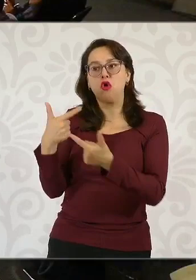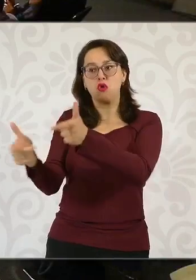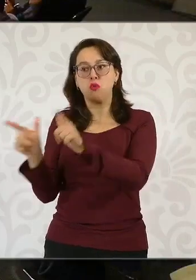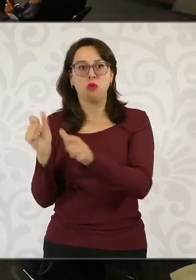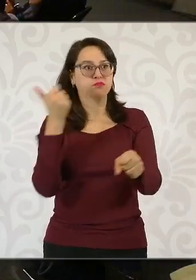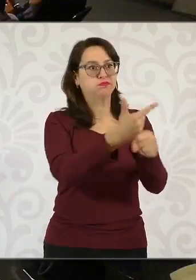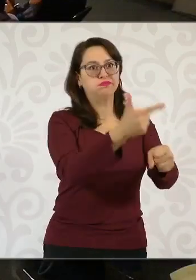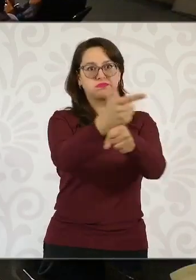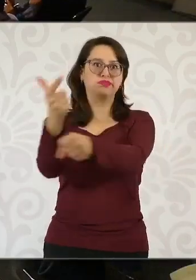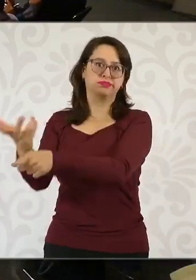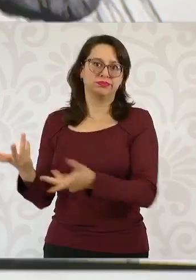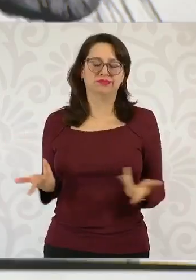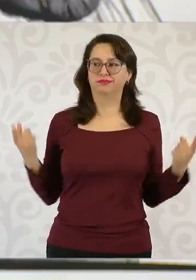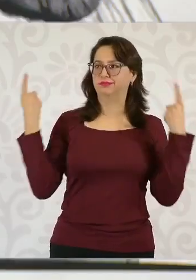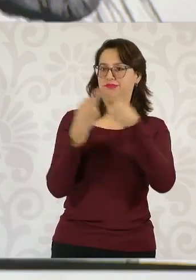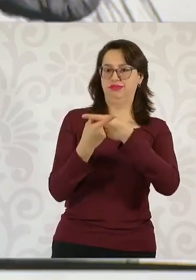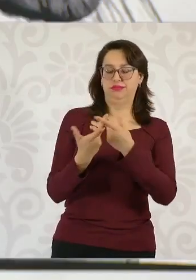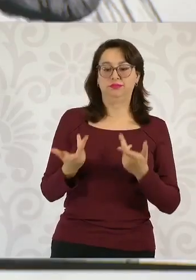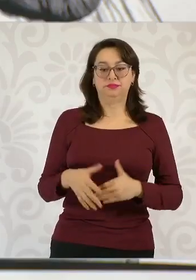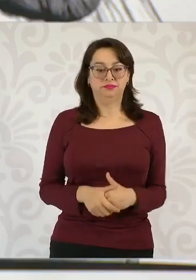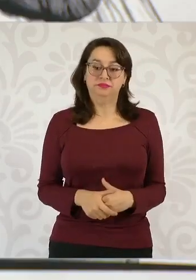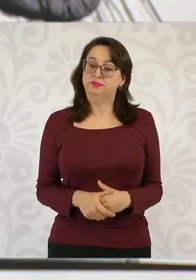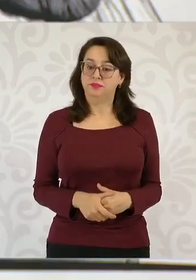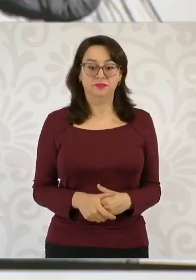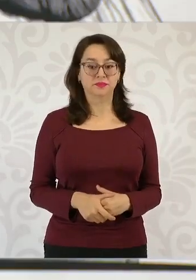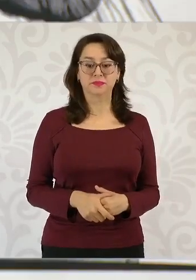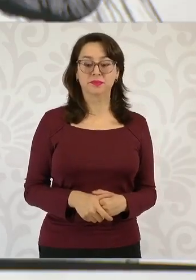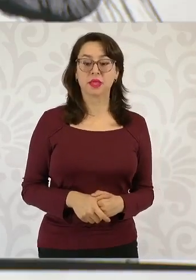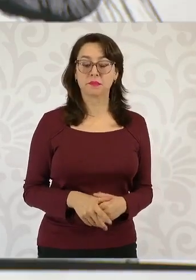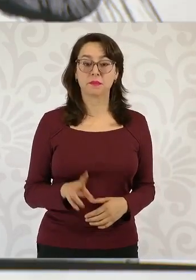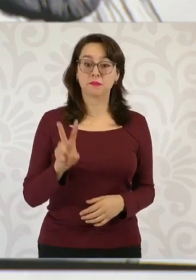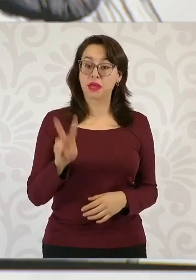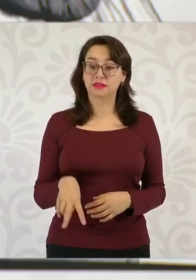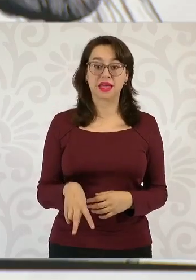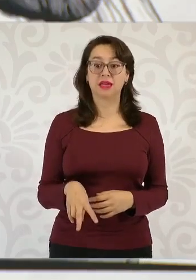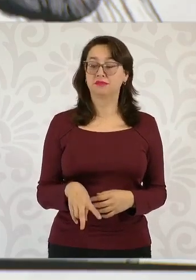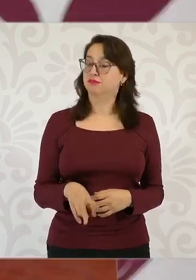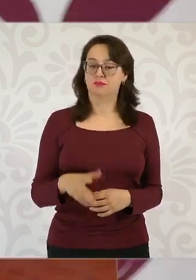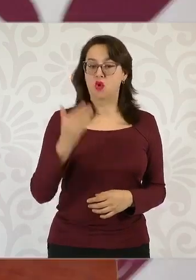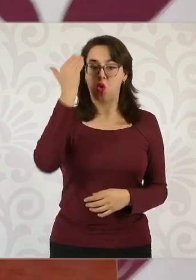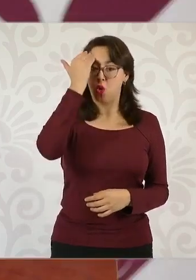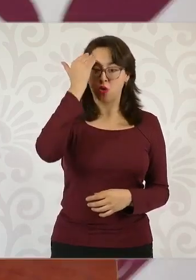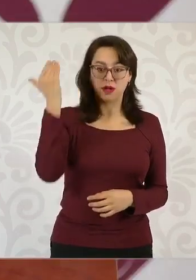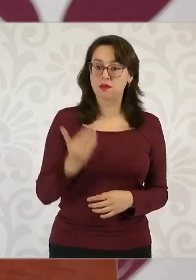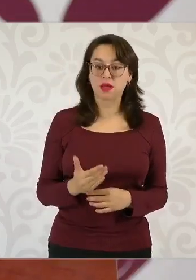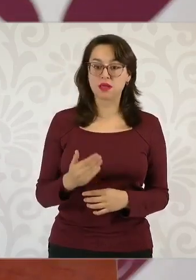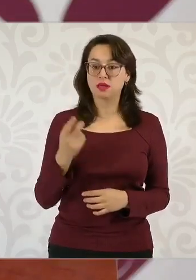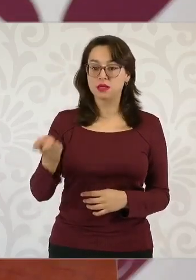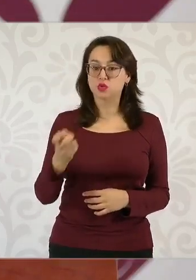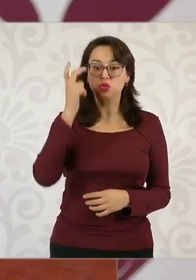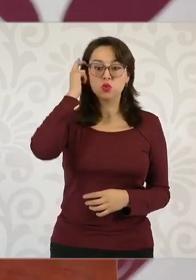No, pues obviamente es terrible. Ahora, que corresponde al Gabinete de Seguridad, a